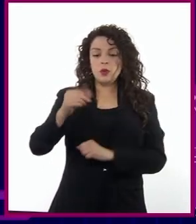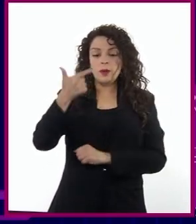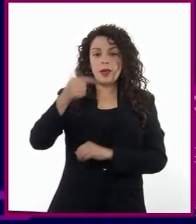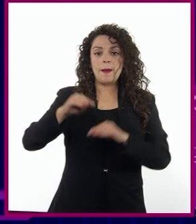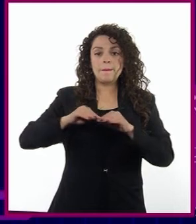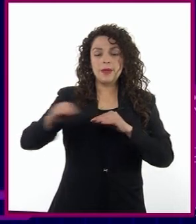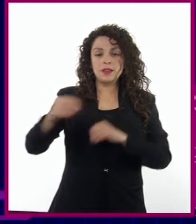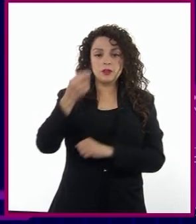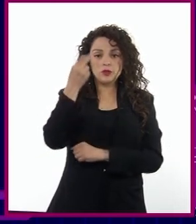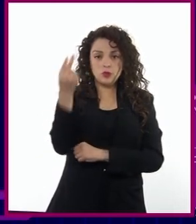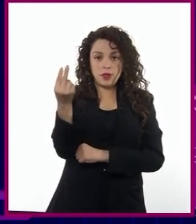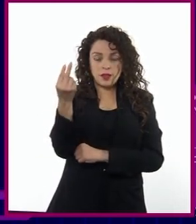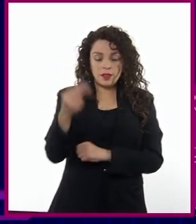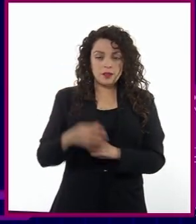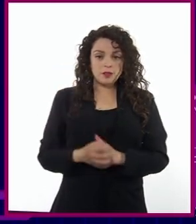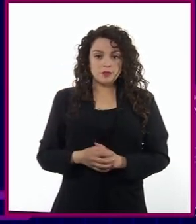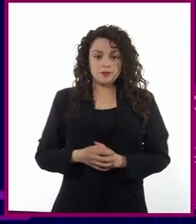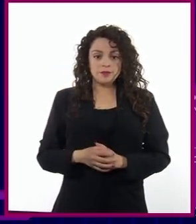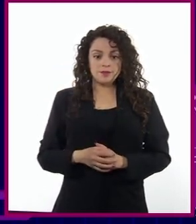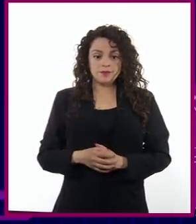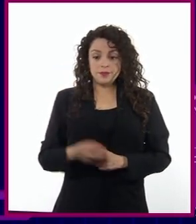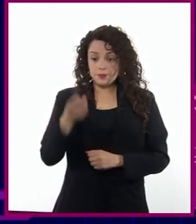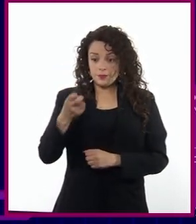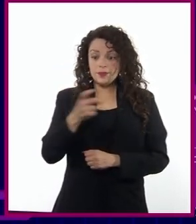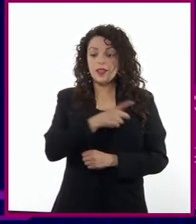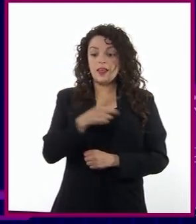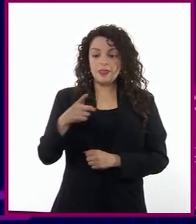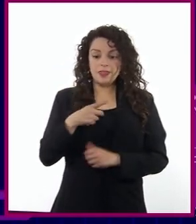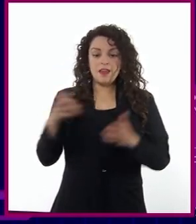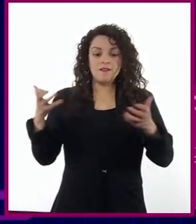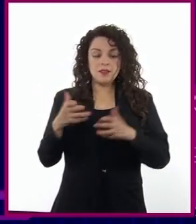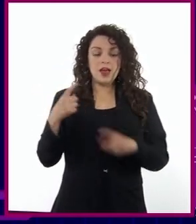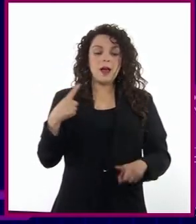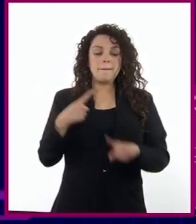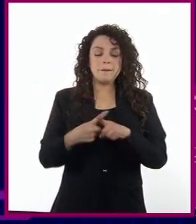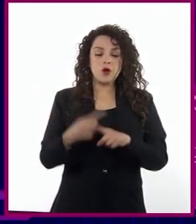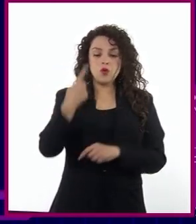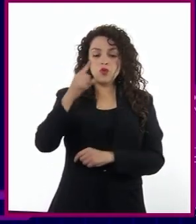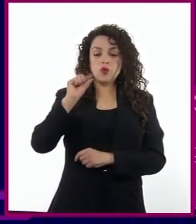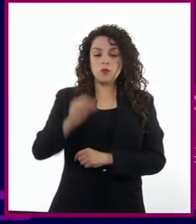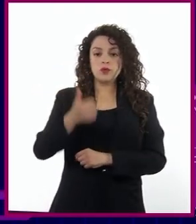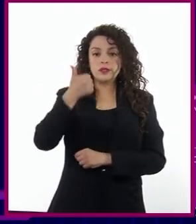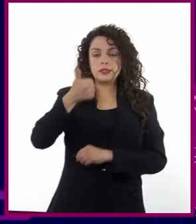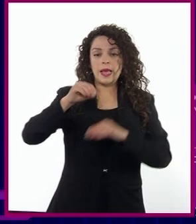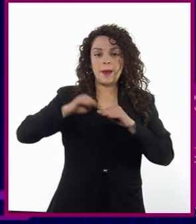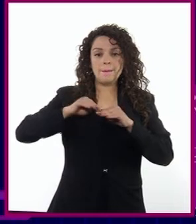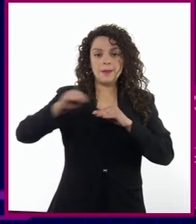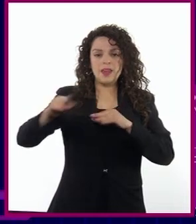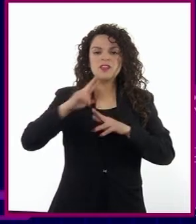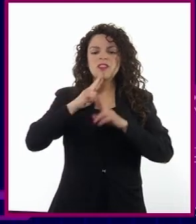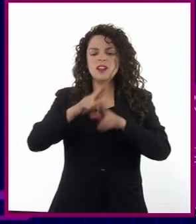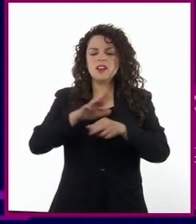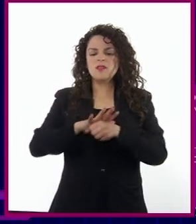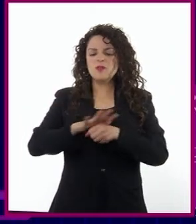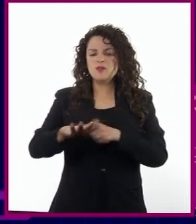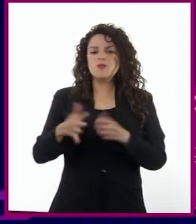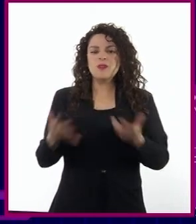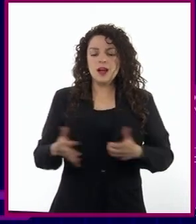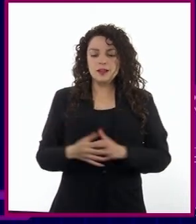metros cuadrados. Esa cantidad la debemos multiplicar por 1.6 metros, dando como